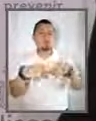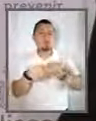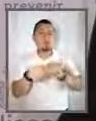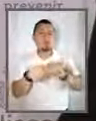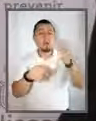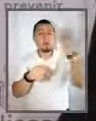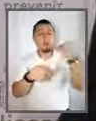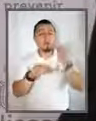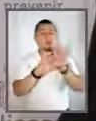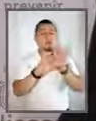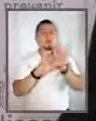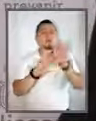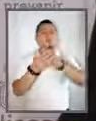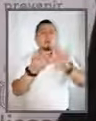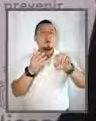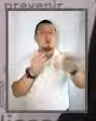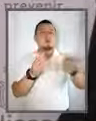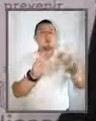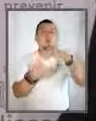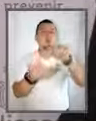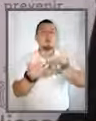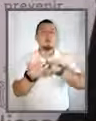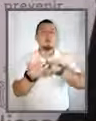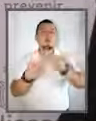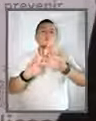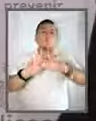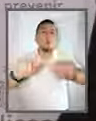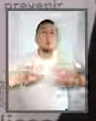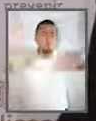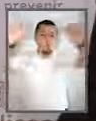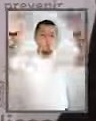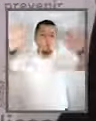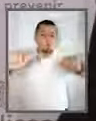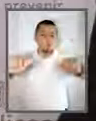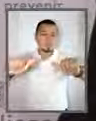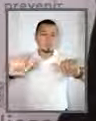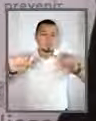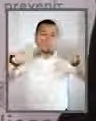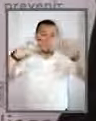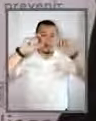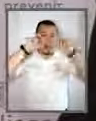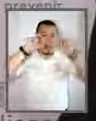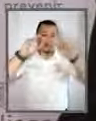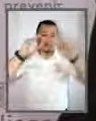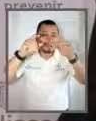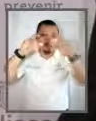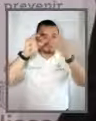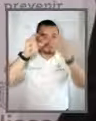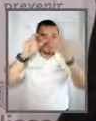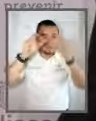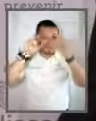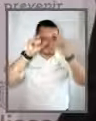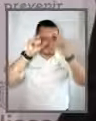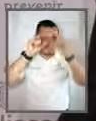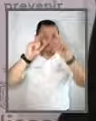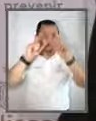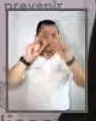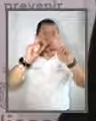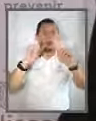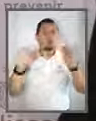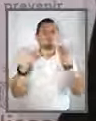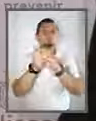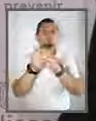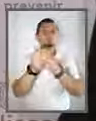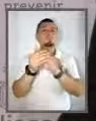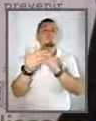servido de cochera, estaba un local que tenía un letrero de óptica, mismo que es el domicilio